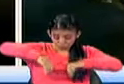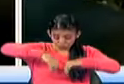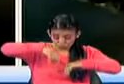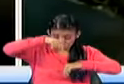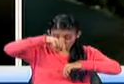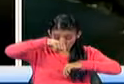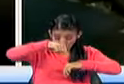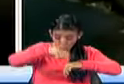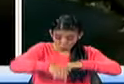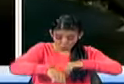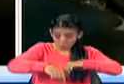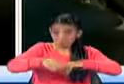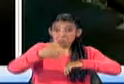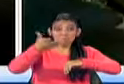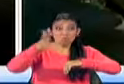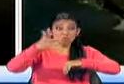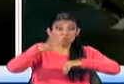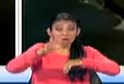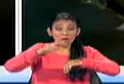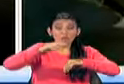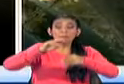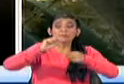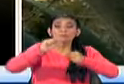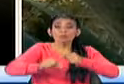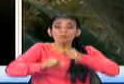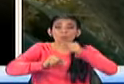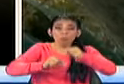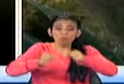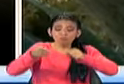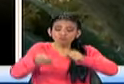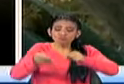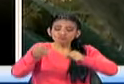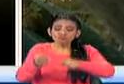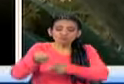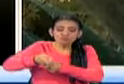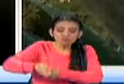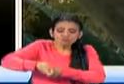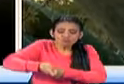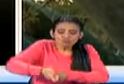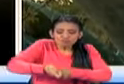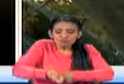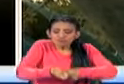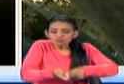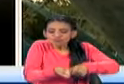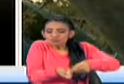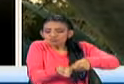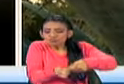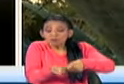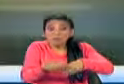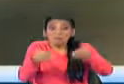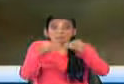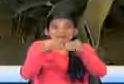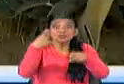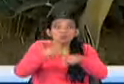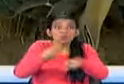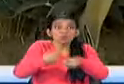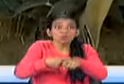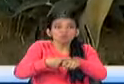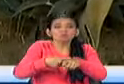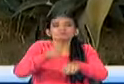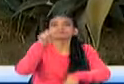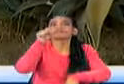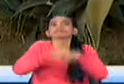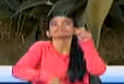se dice hay que ir formando despacio porque si no se sabe formar se le da más durito con él barreto no se